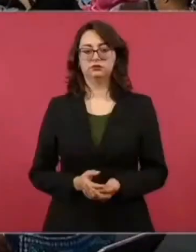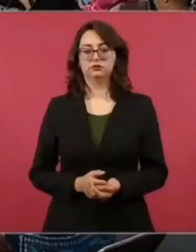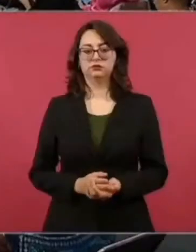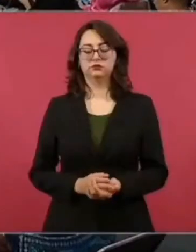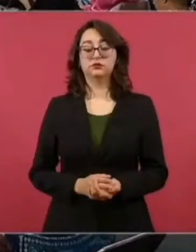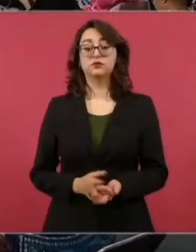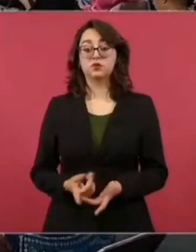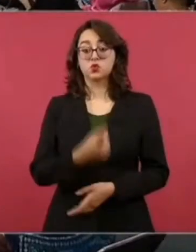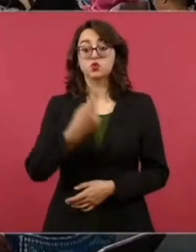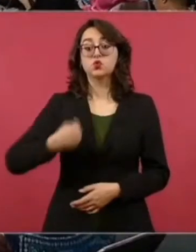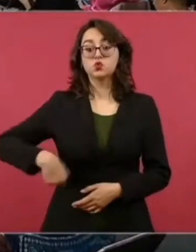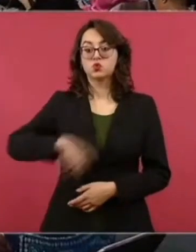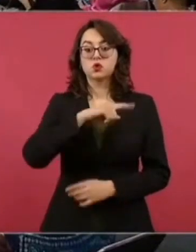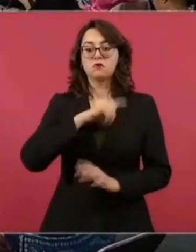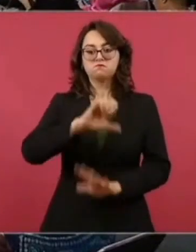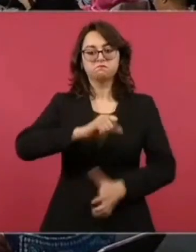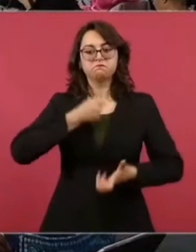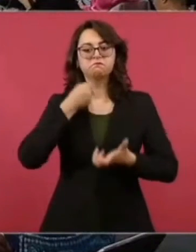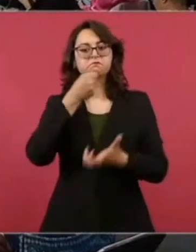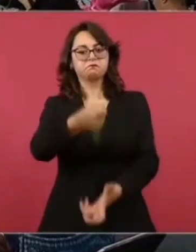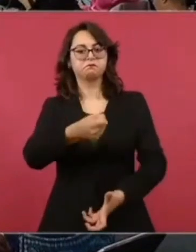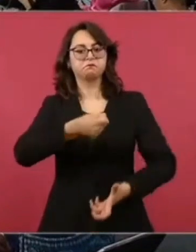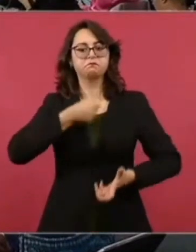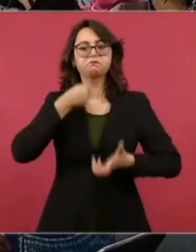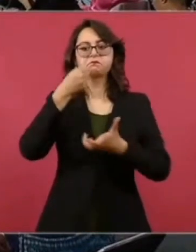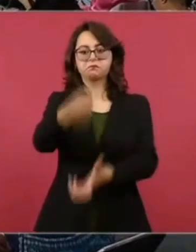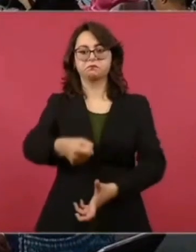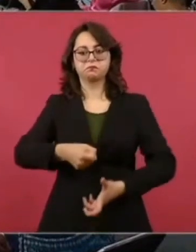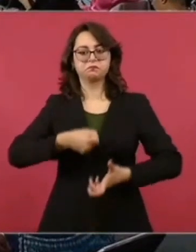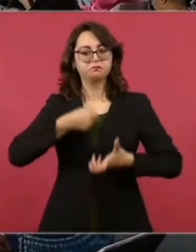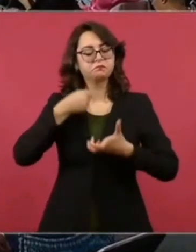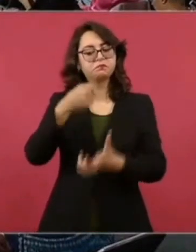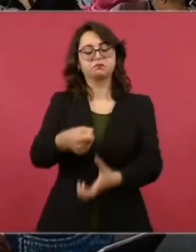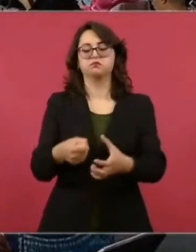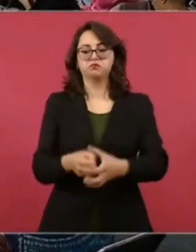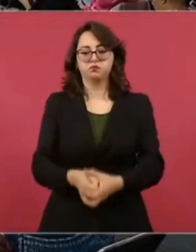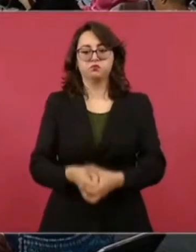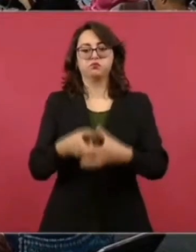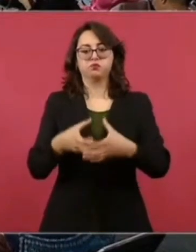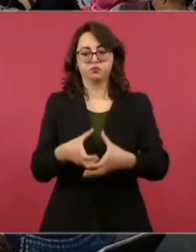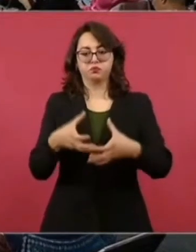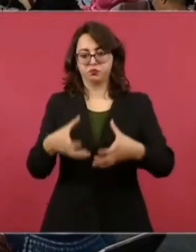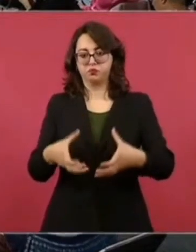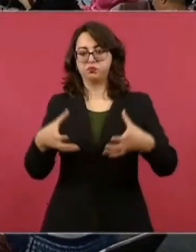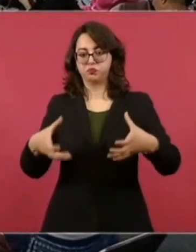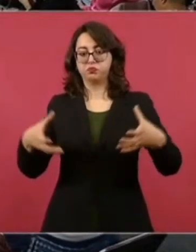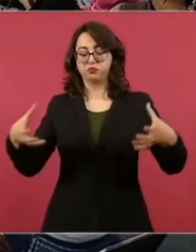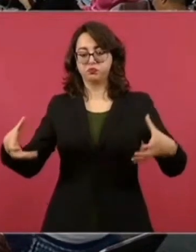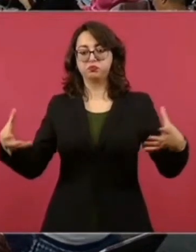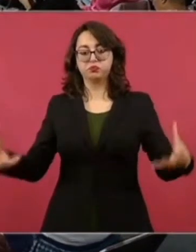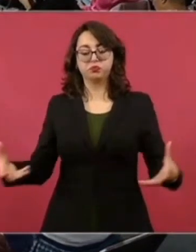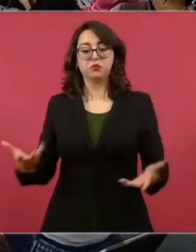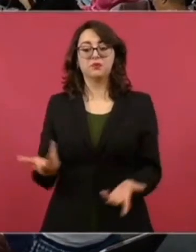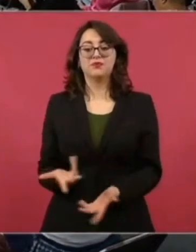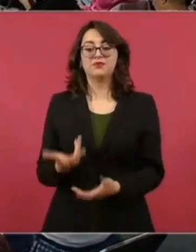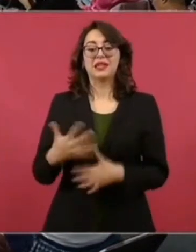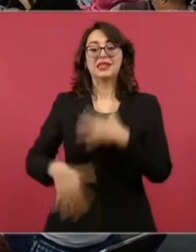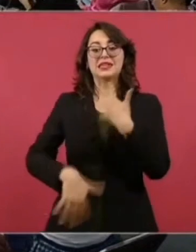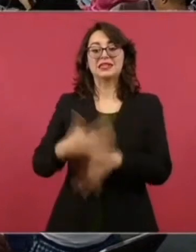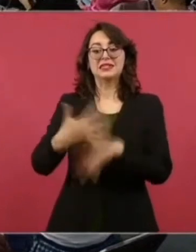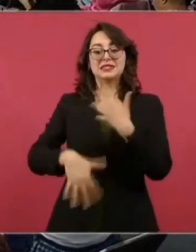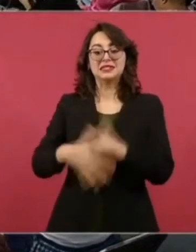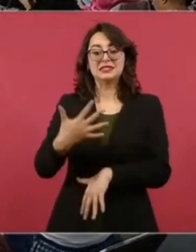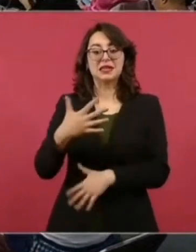es dinero es lo material es lo que este